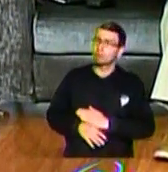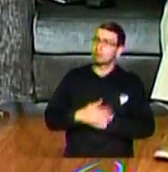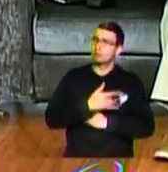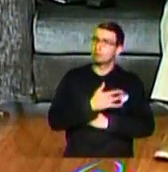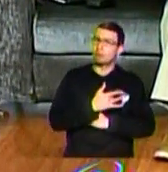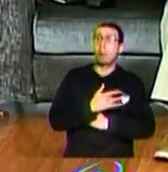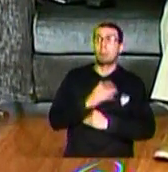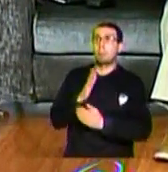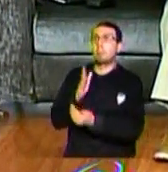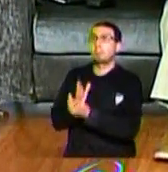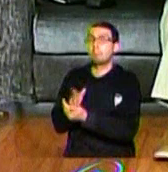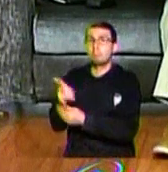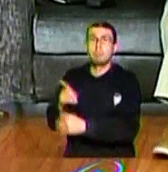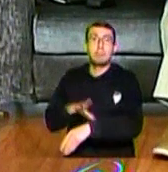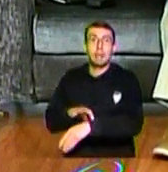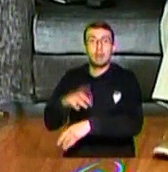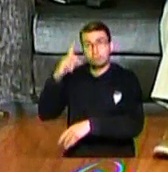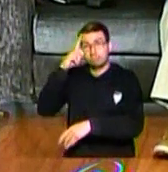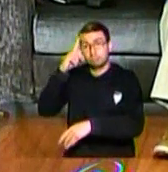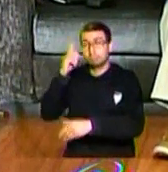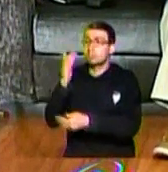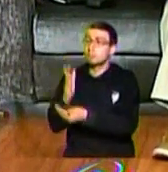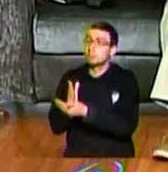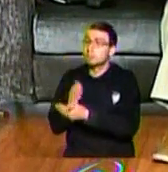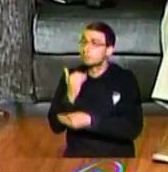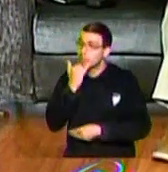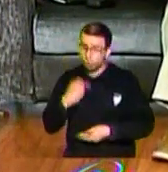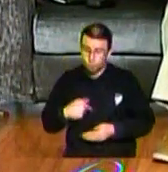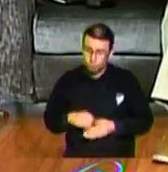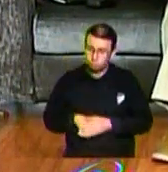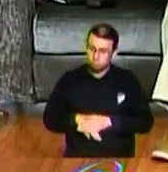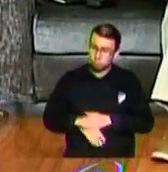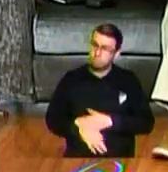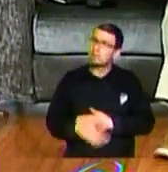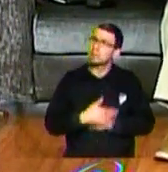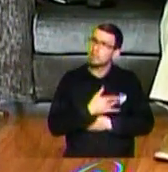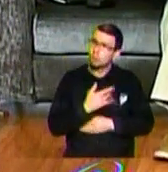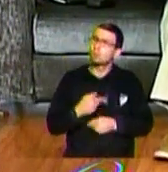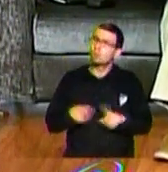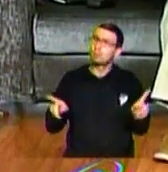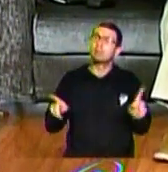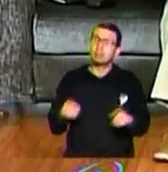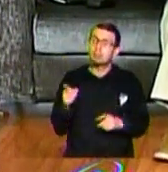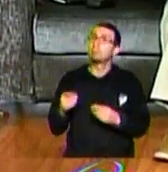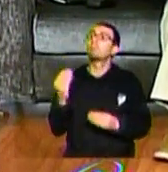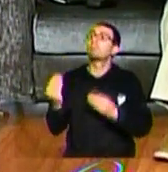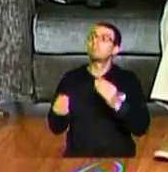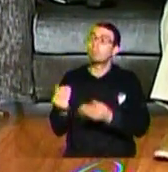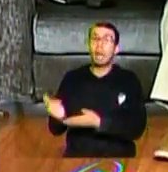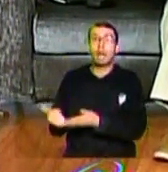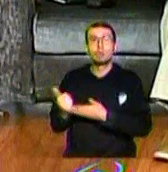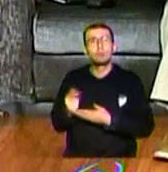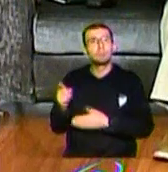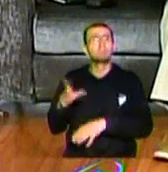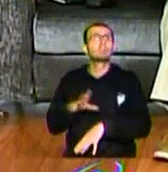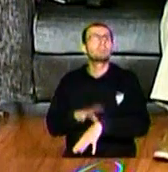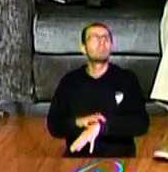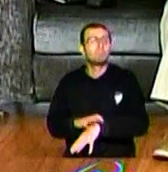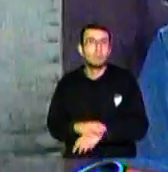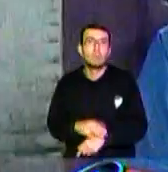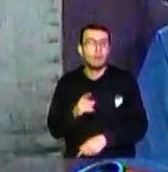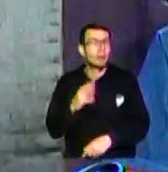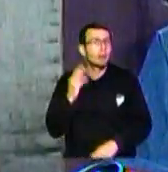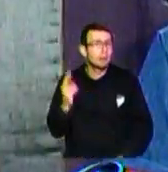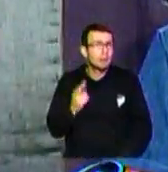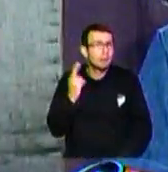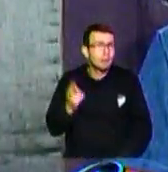su ginecólogo y obviamente hacerse sus exámenes. Y no es como usted lo dice y que usted lo repite e insiste